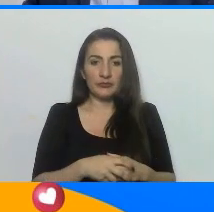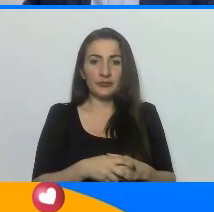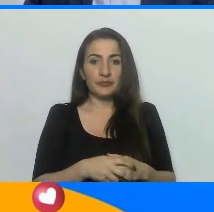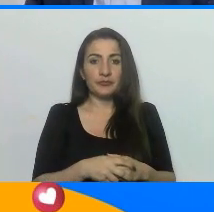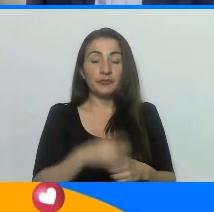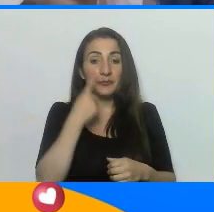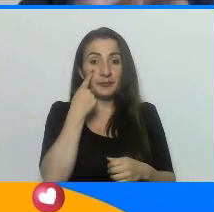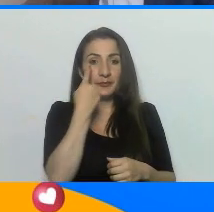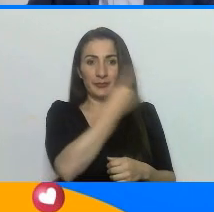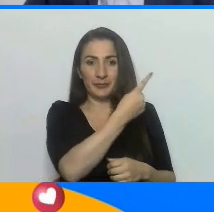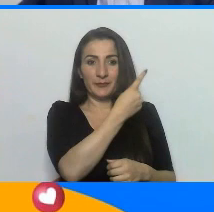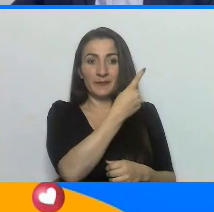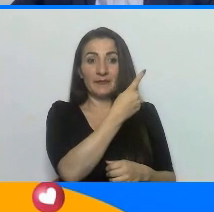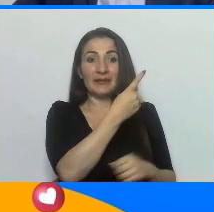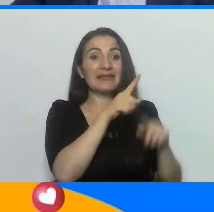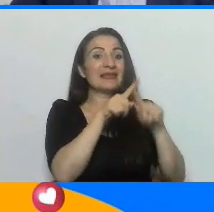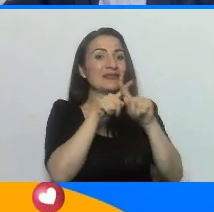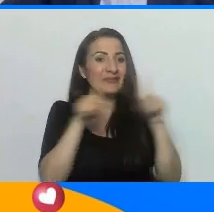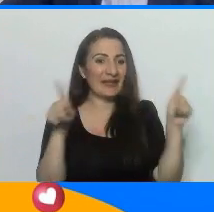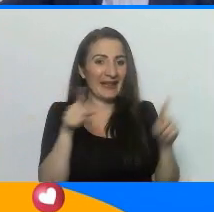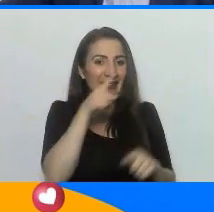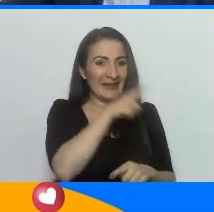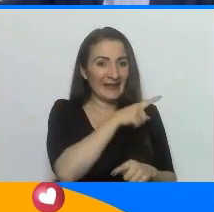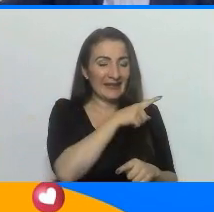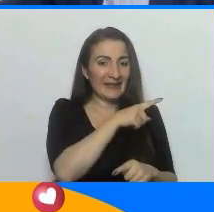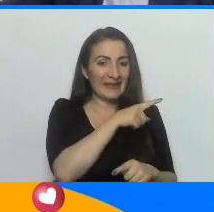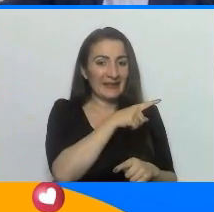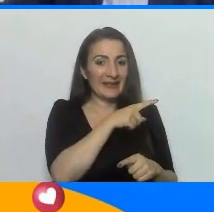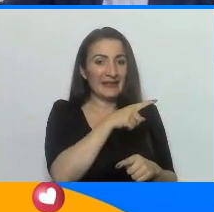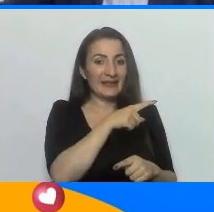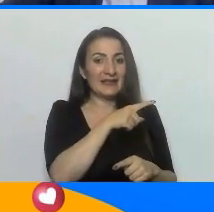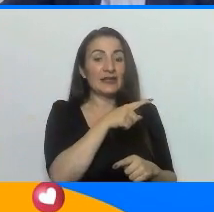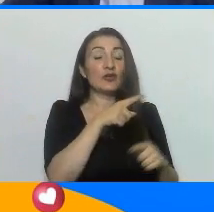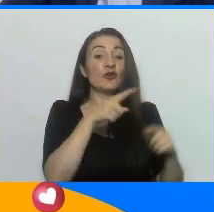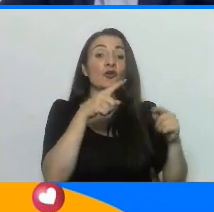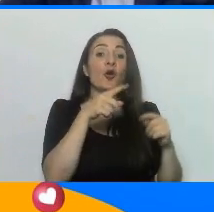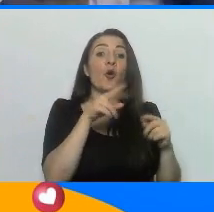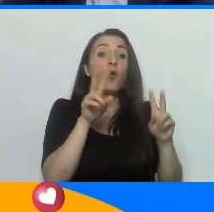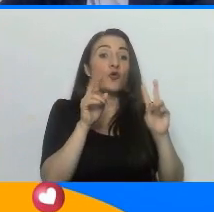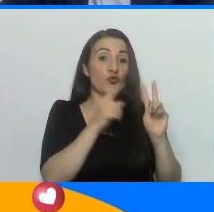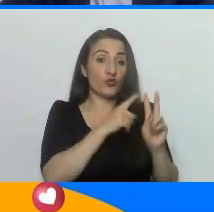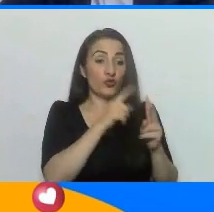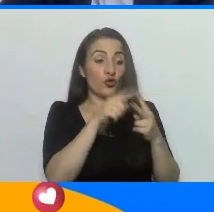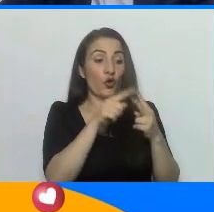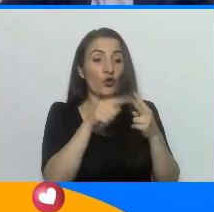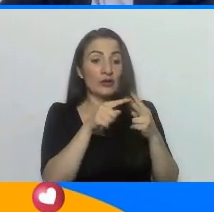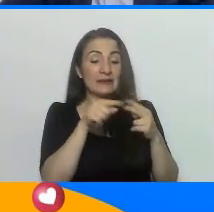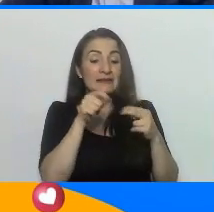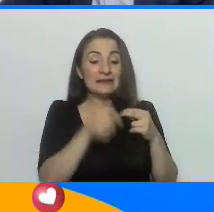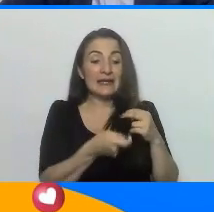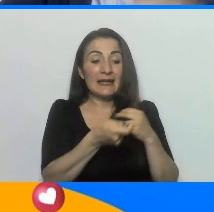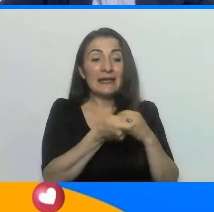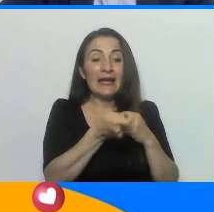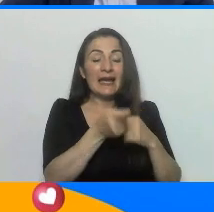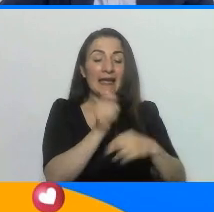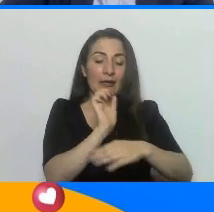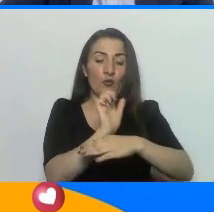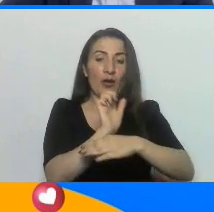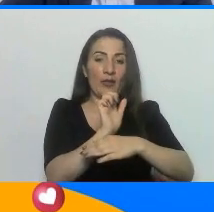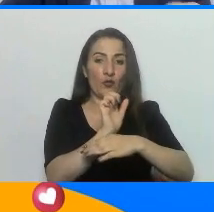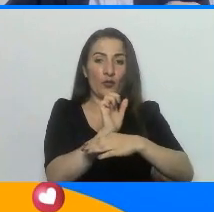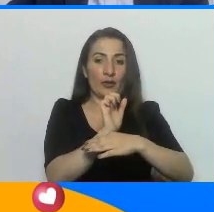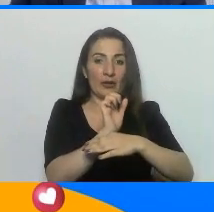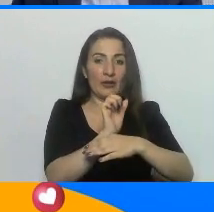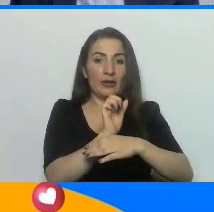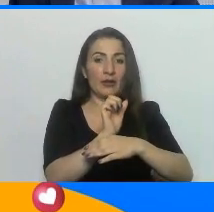Miren esta diferencia entre los 2 ecosistemas que están más cerca del Ecuador, ¿sí? ¿Eso qué quiere